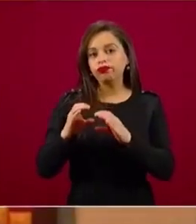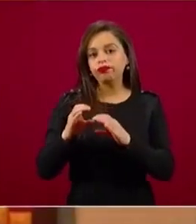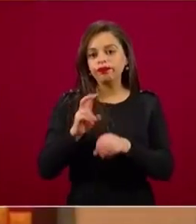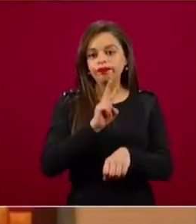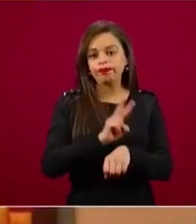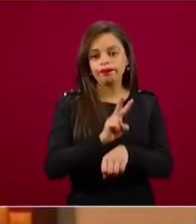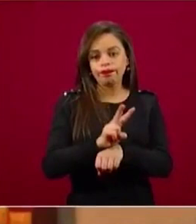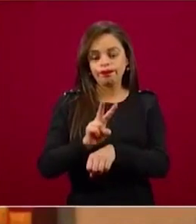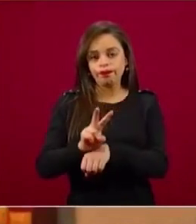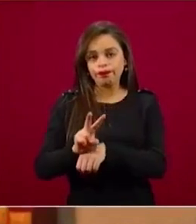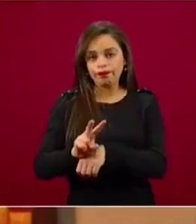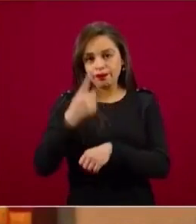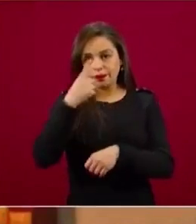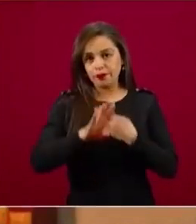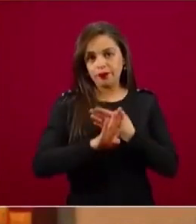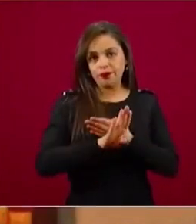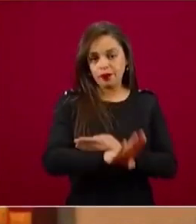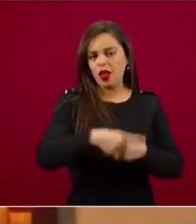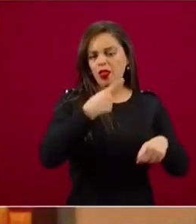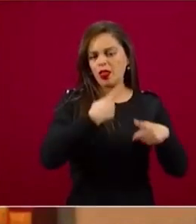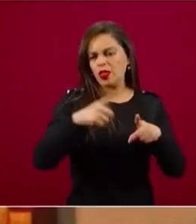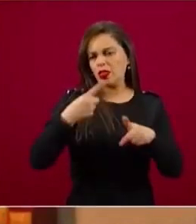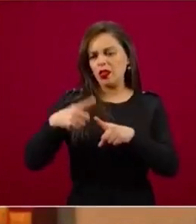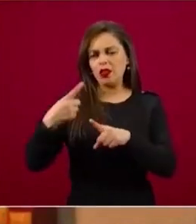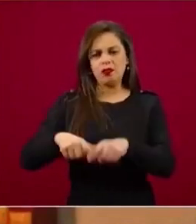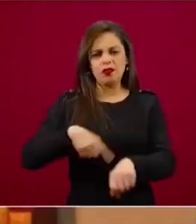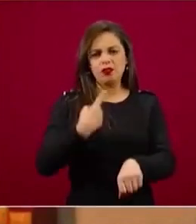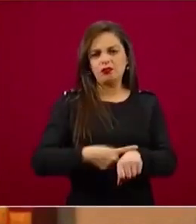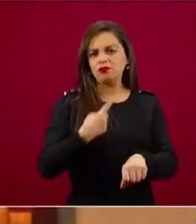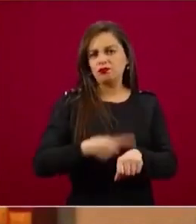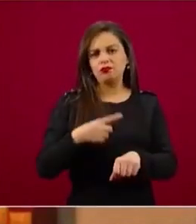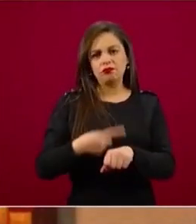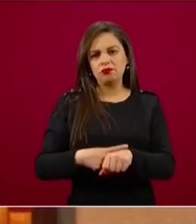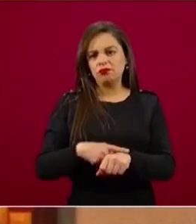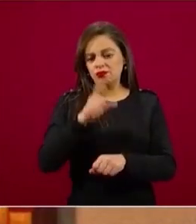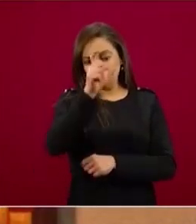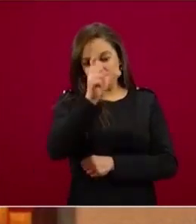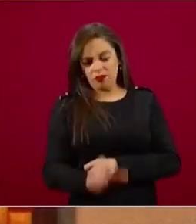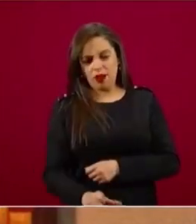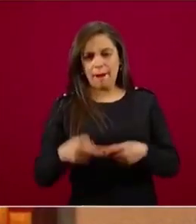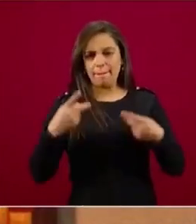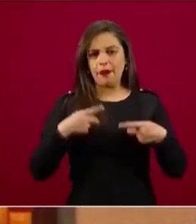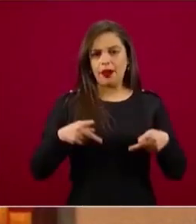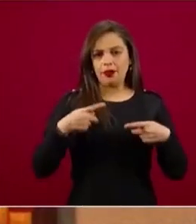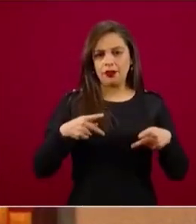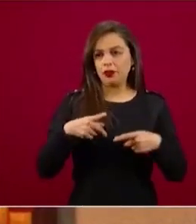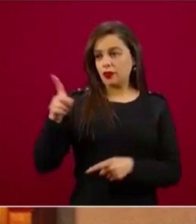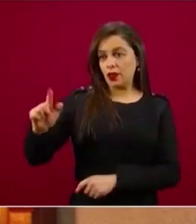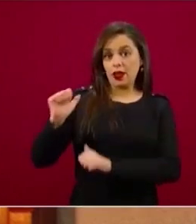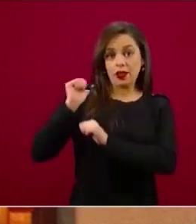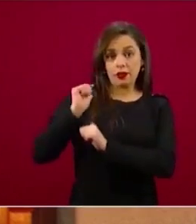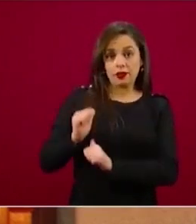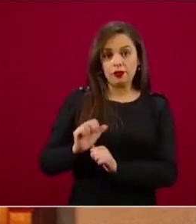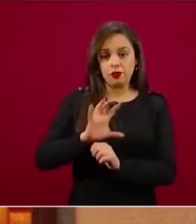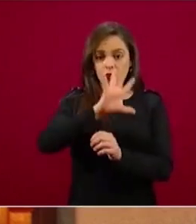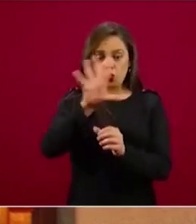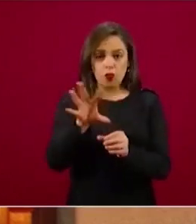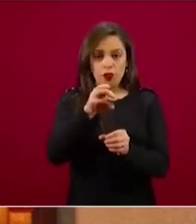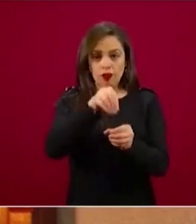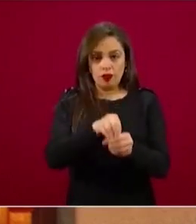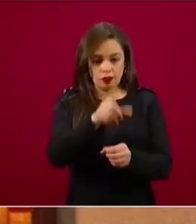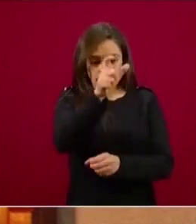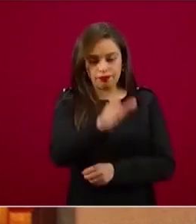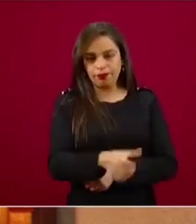todas las afectaciones integrales de una persona es el médico que se encarga de la atención integral en la salud